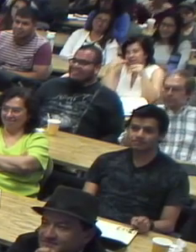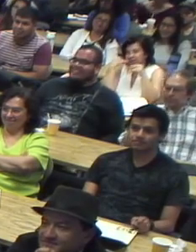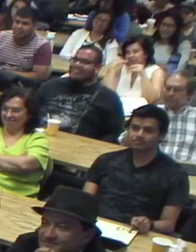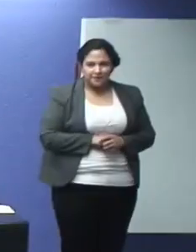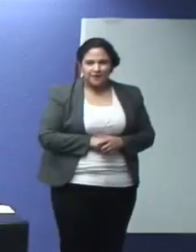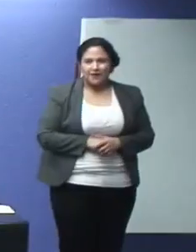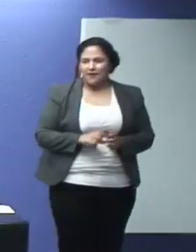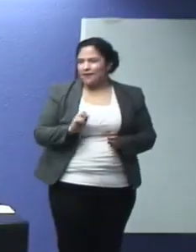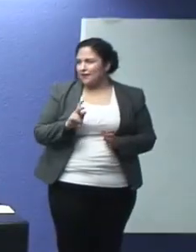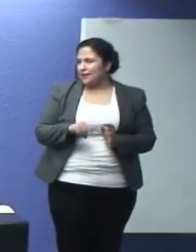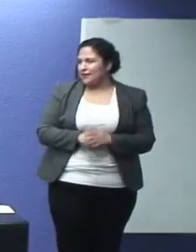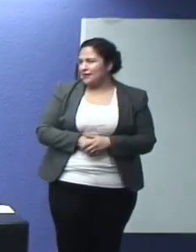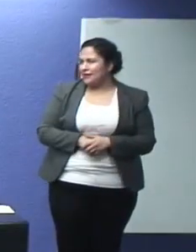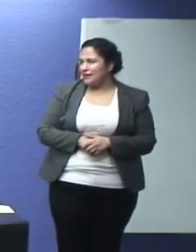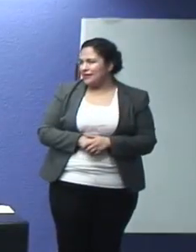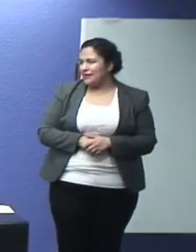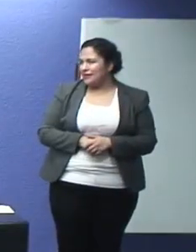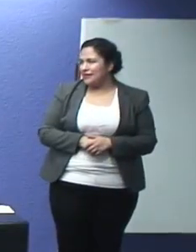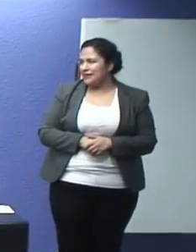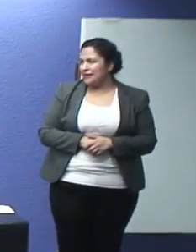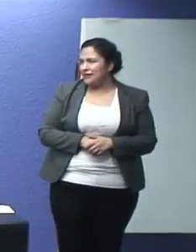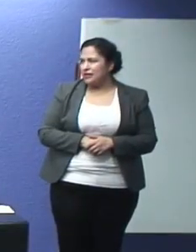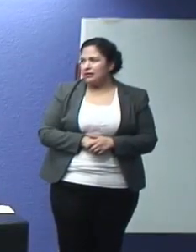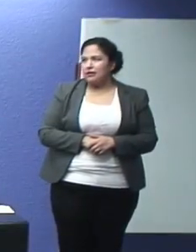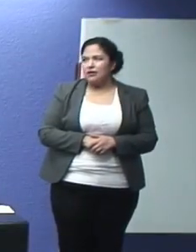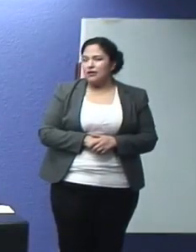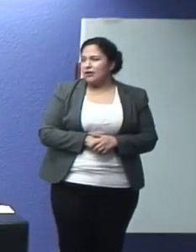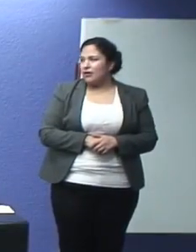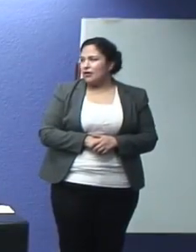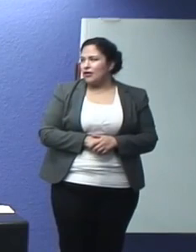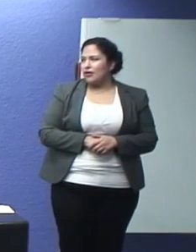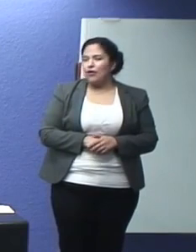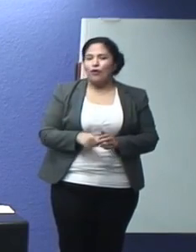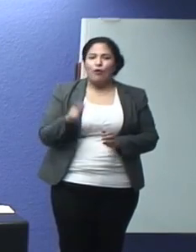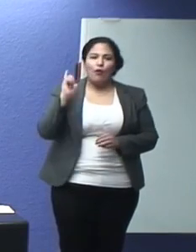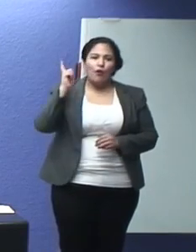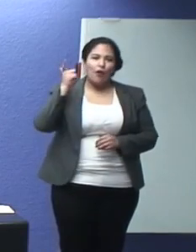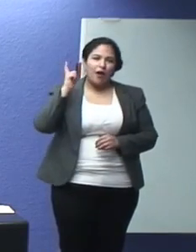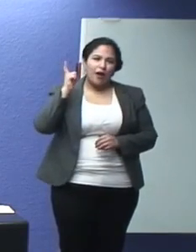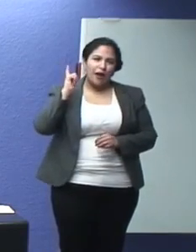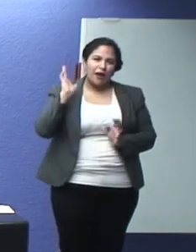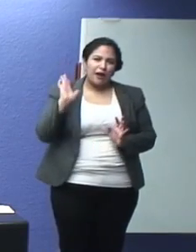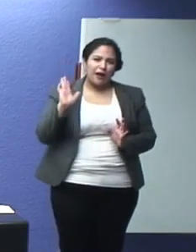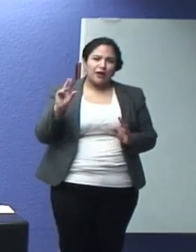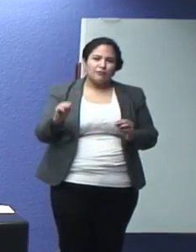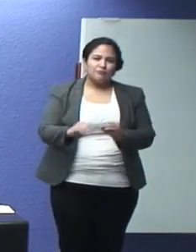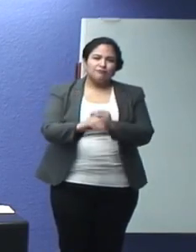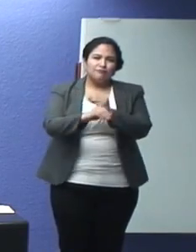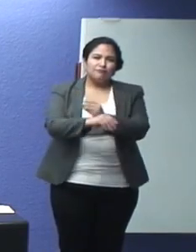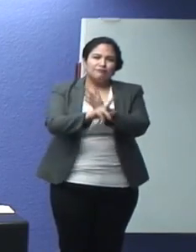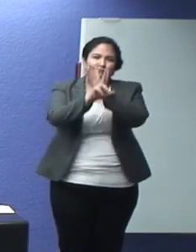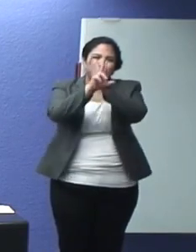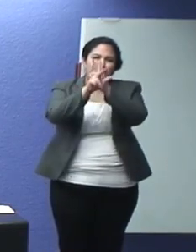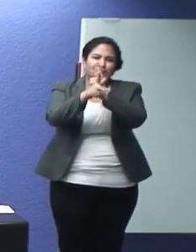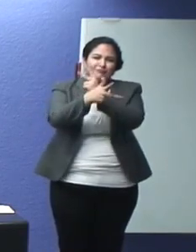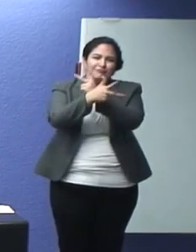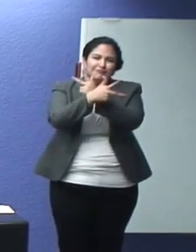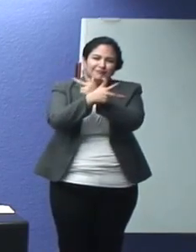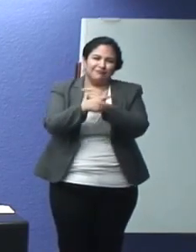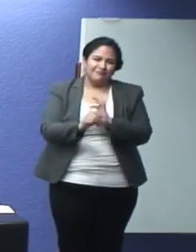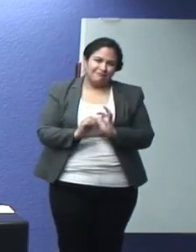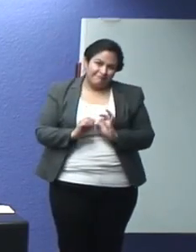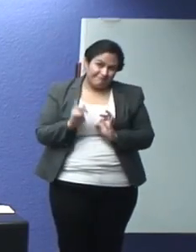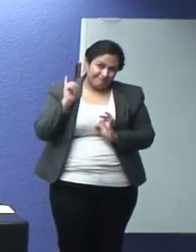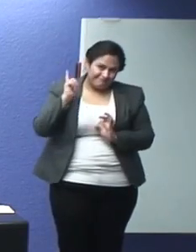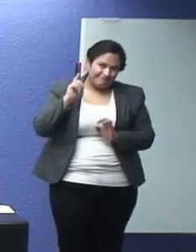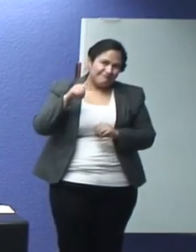Ok. Bueno, esperemos que en algún momento podamos contar con Melania, pero paso con la licenciada Luisa